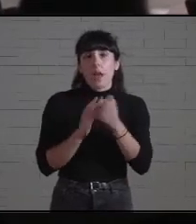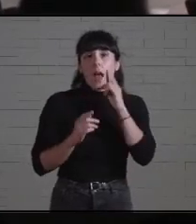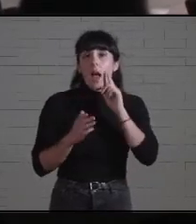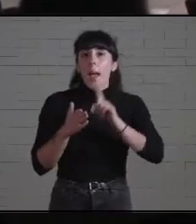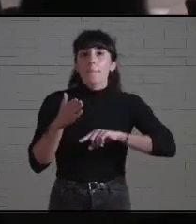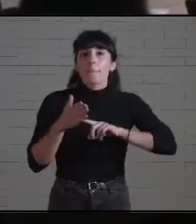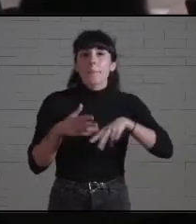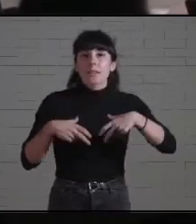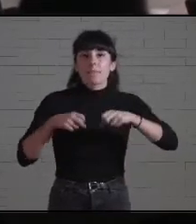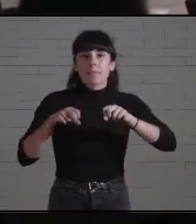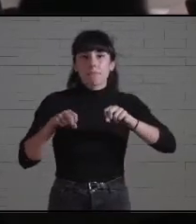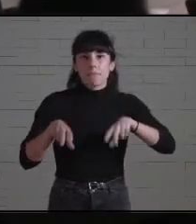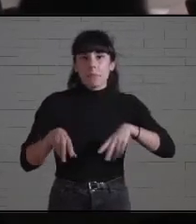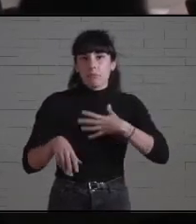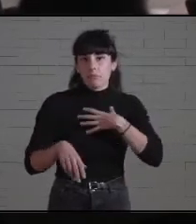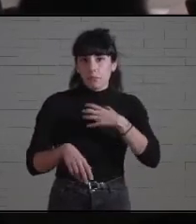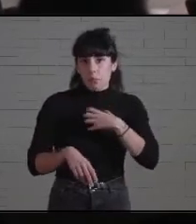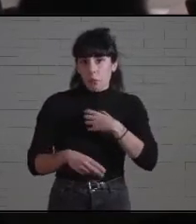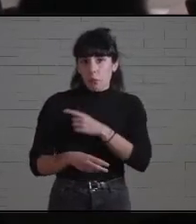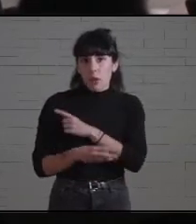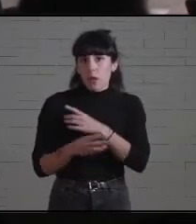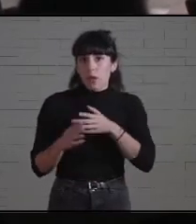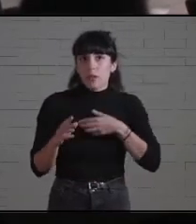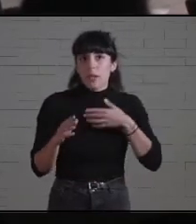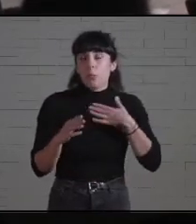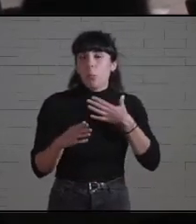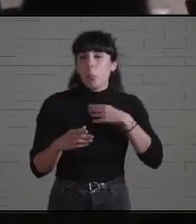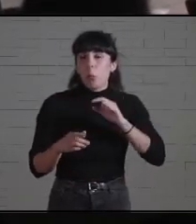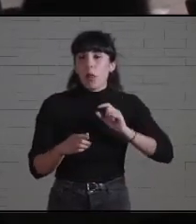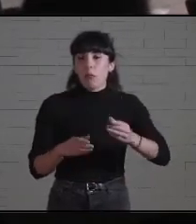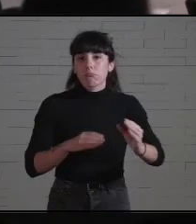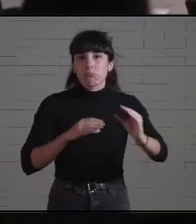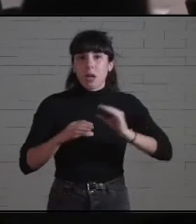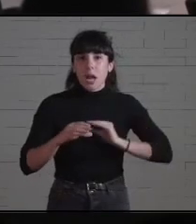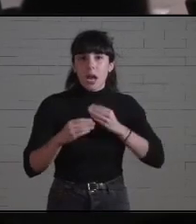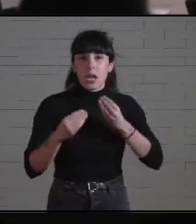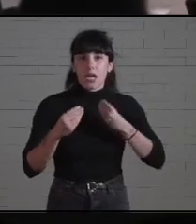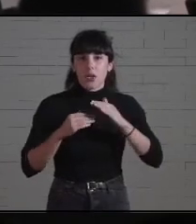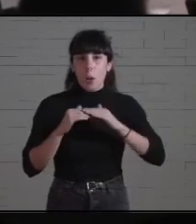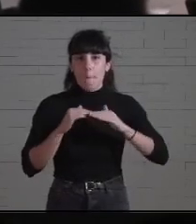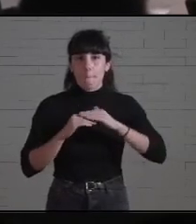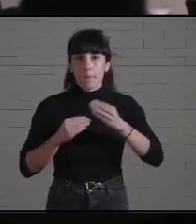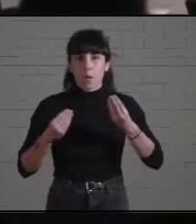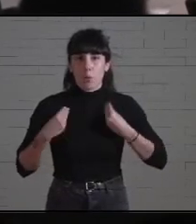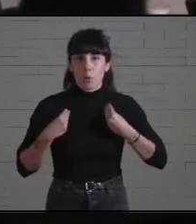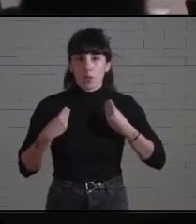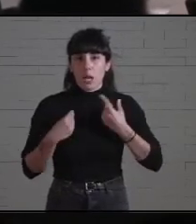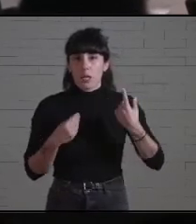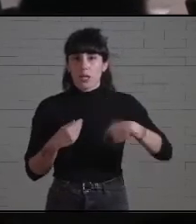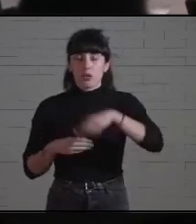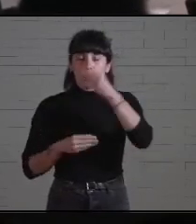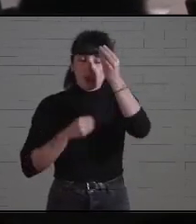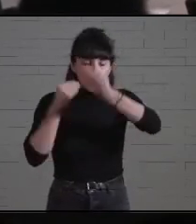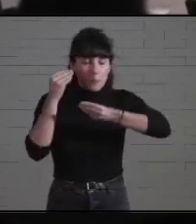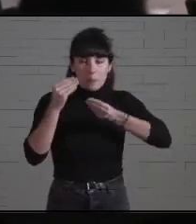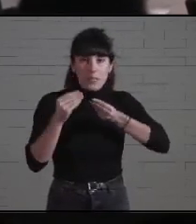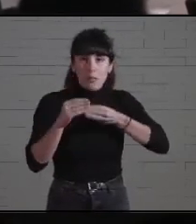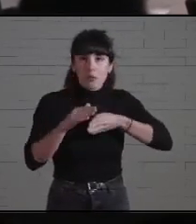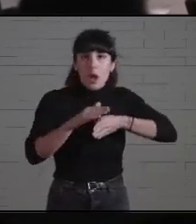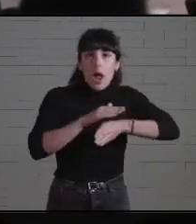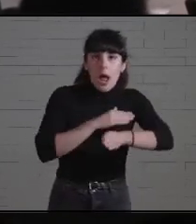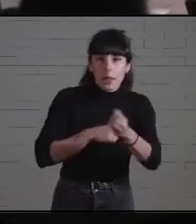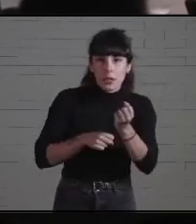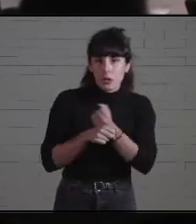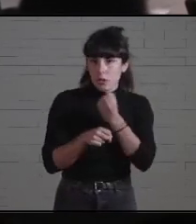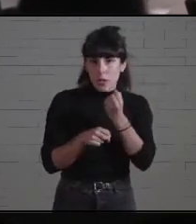potenciales beneficiarios al ingreso mínimo vital, es decir, y creemos que el acceso al empleo es lo esencial,